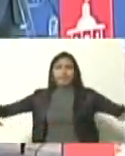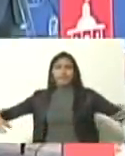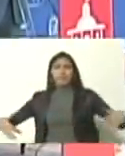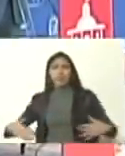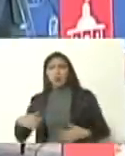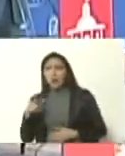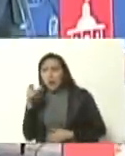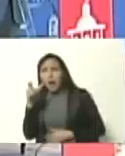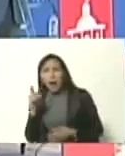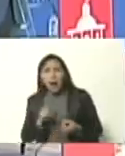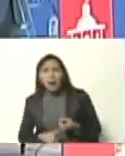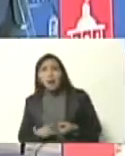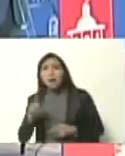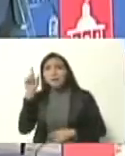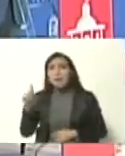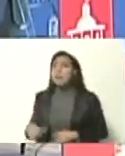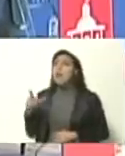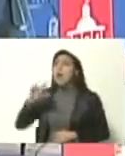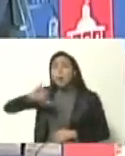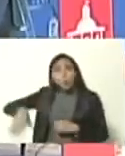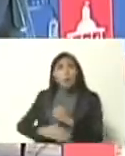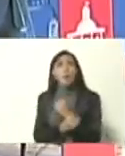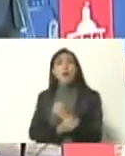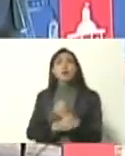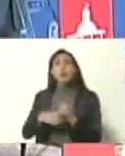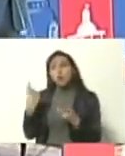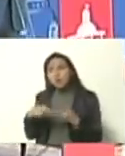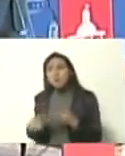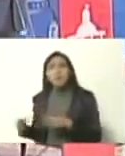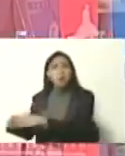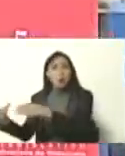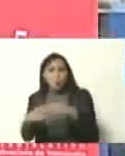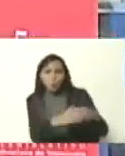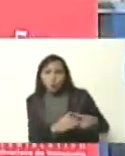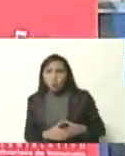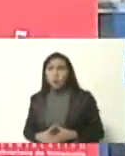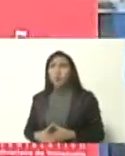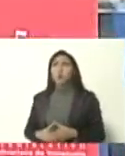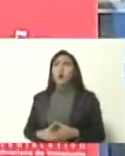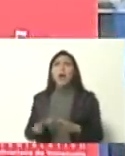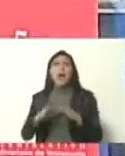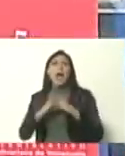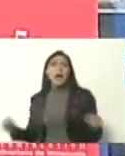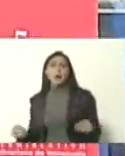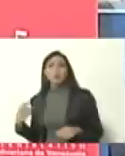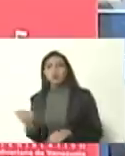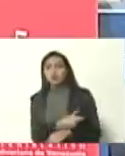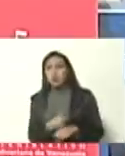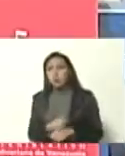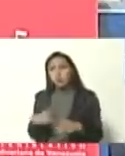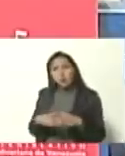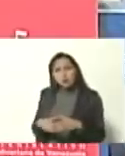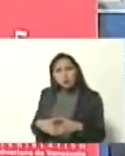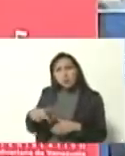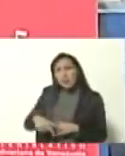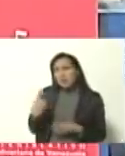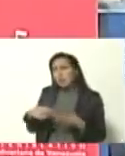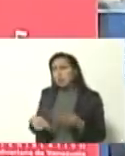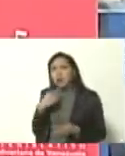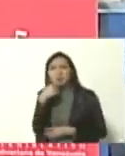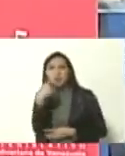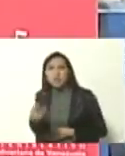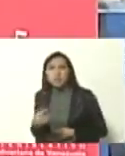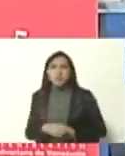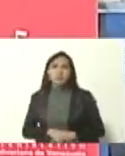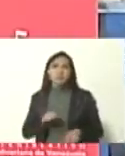hermano, a Carlos Vecchio, a Julio Borges, a Leopoldo López. Hay infinidad